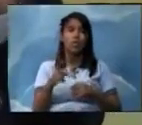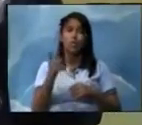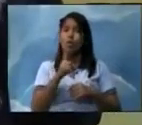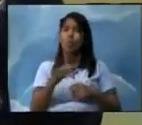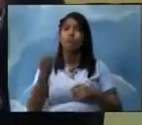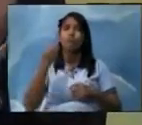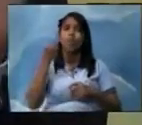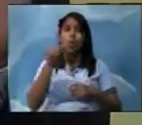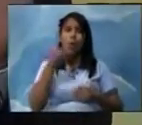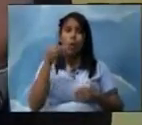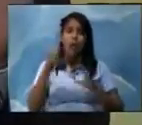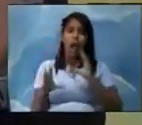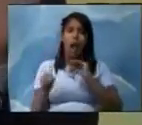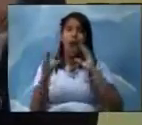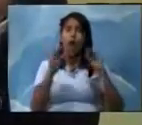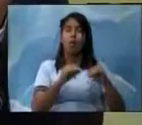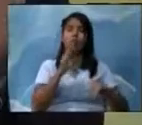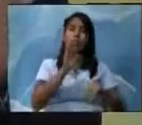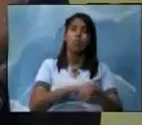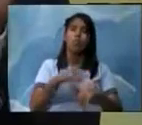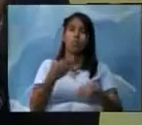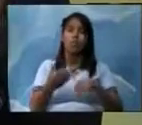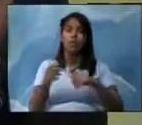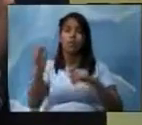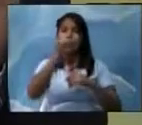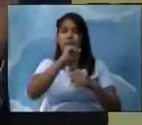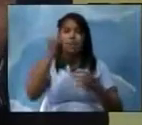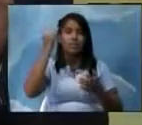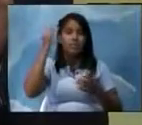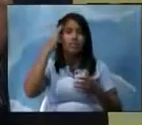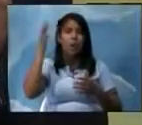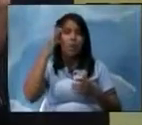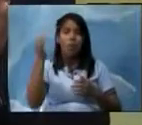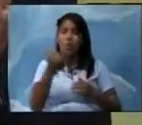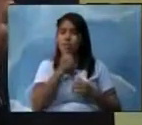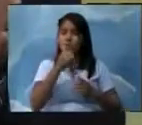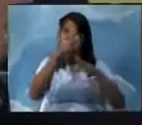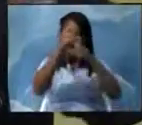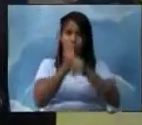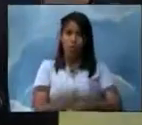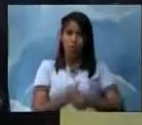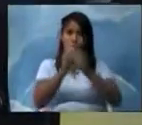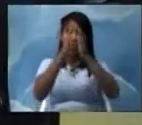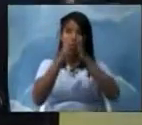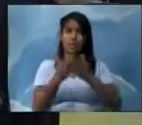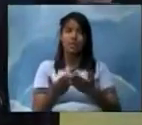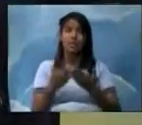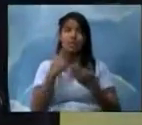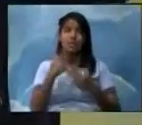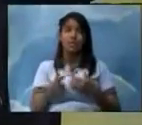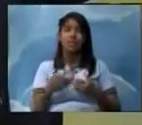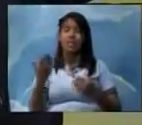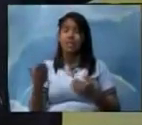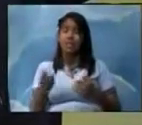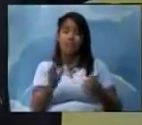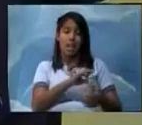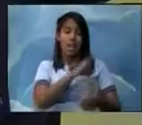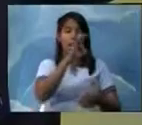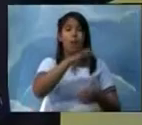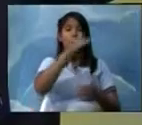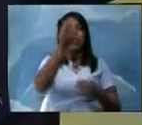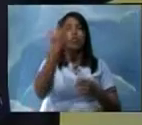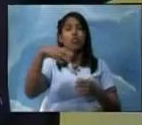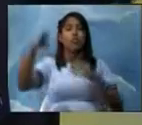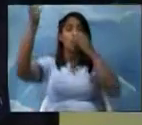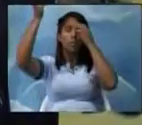no no se asustó Daniel habló porque sabemos en quién confiamos la Biblia si el dice que si el espíritu